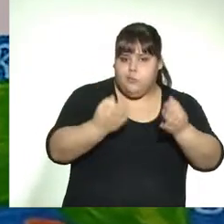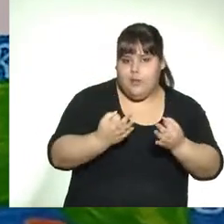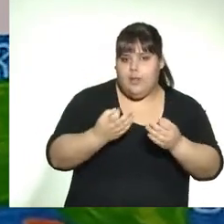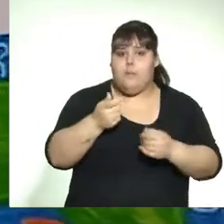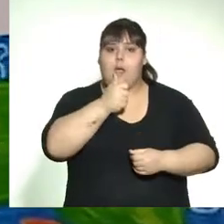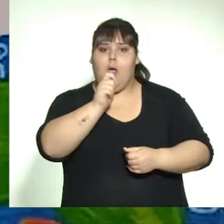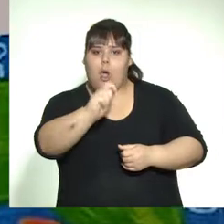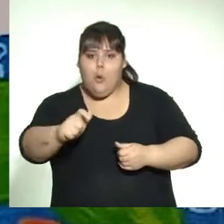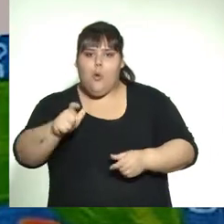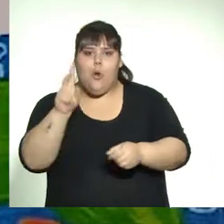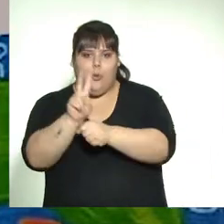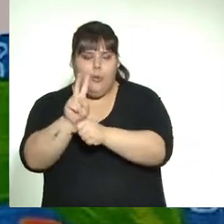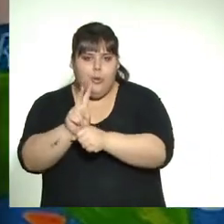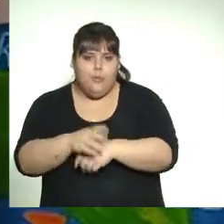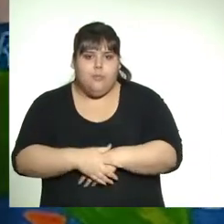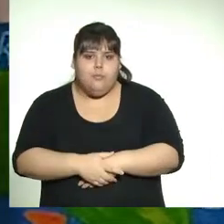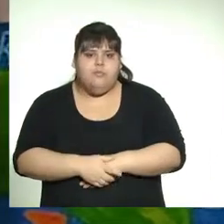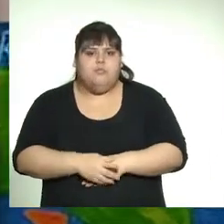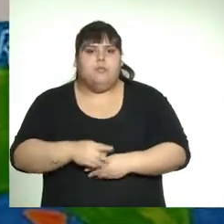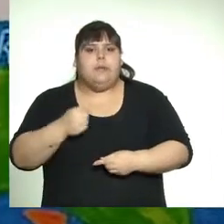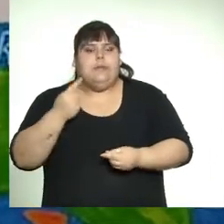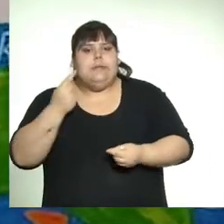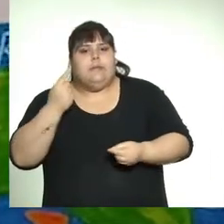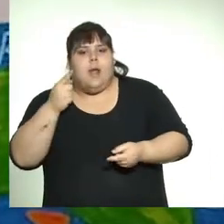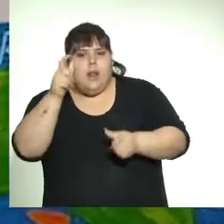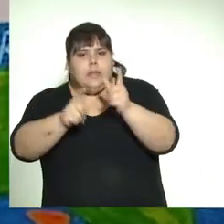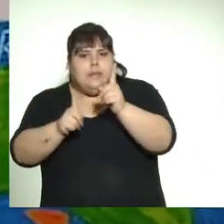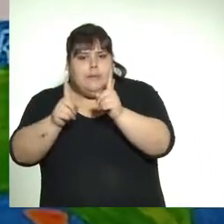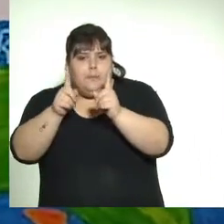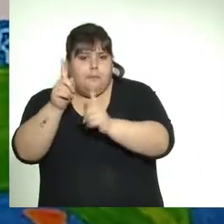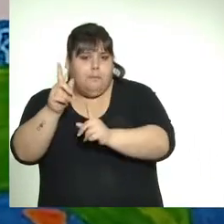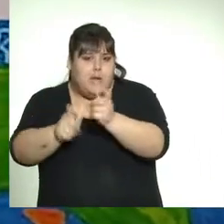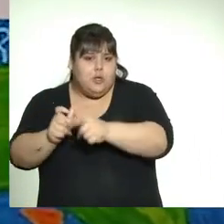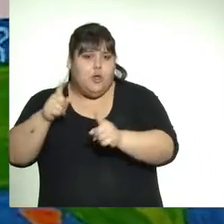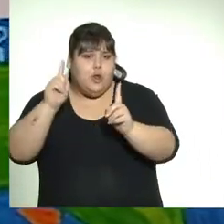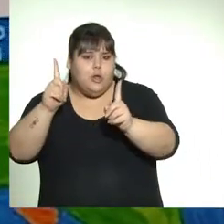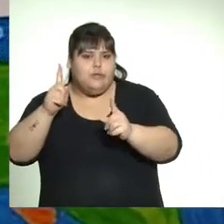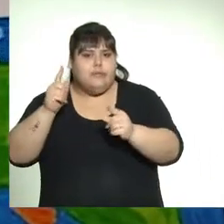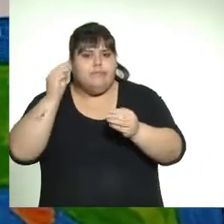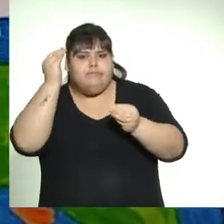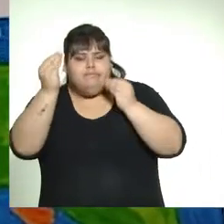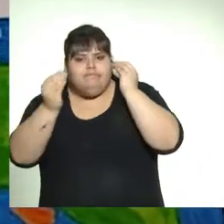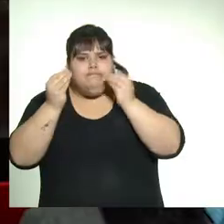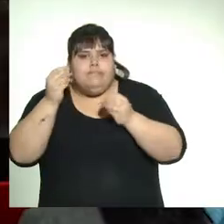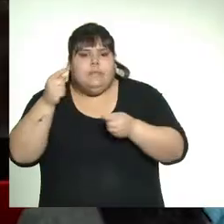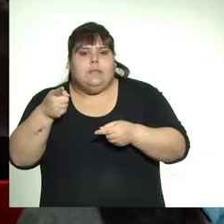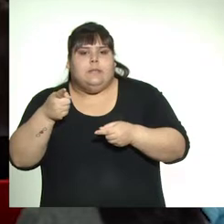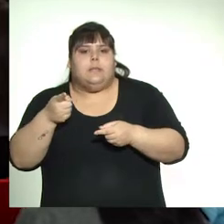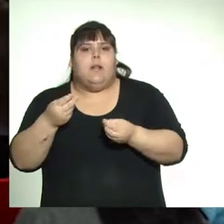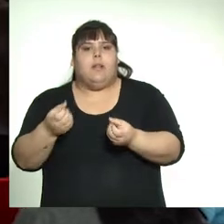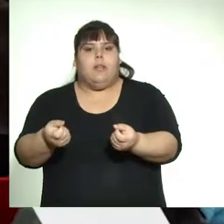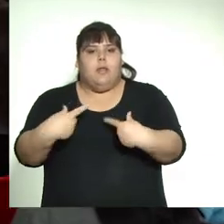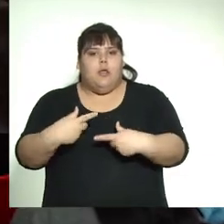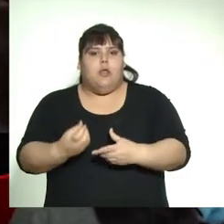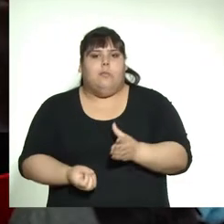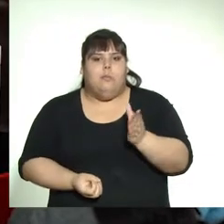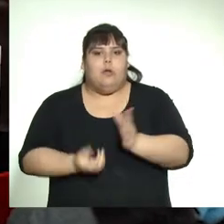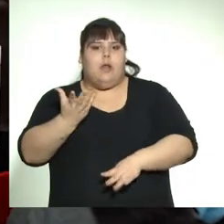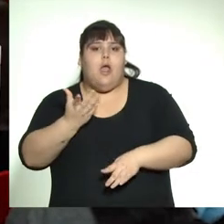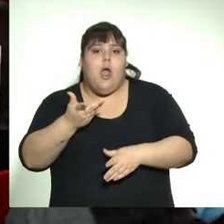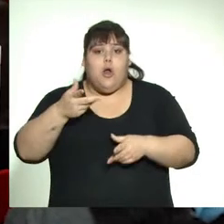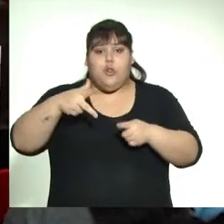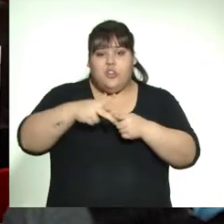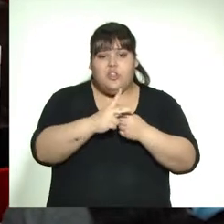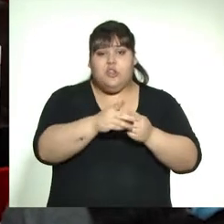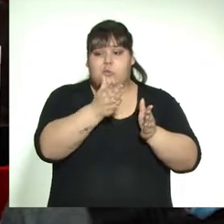y el uso sustentable de los ríos. Y las inquietudes de distintos docentes y las ganas de seguir aprendiendo hicieron que organicemos